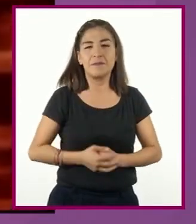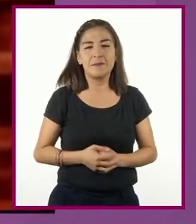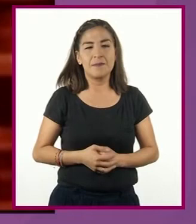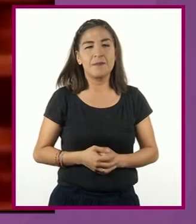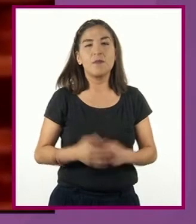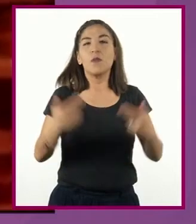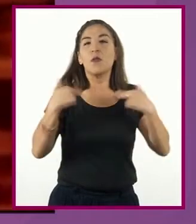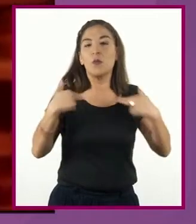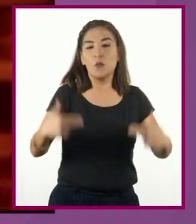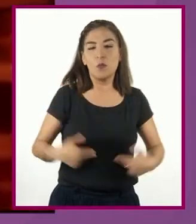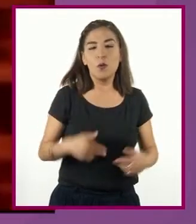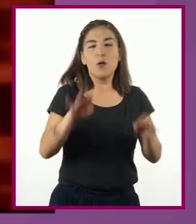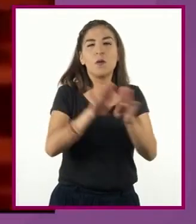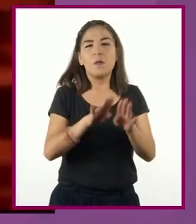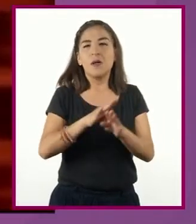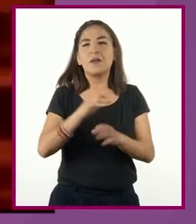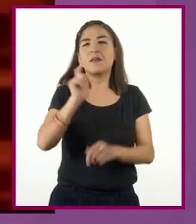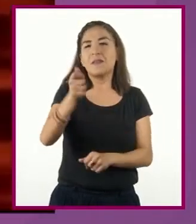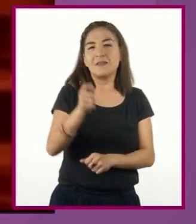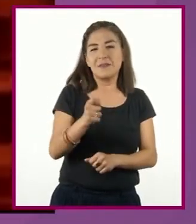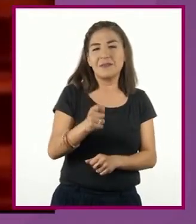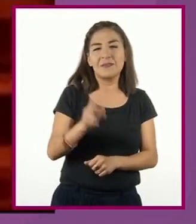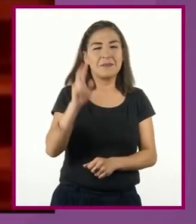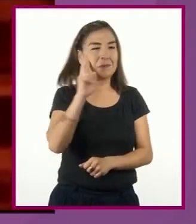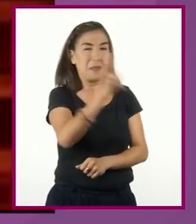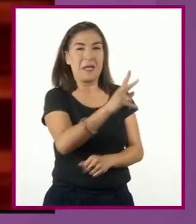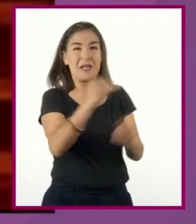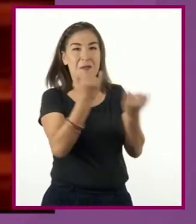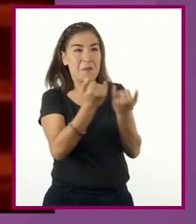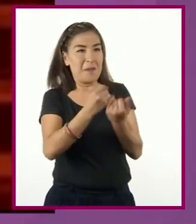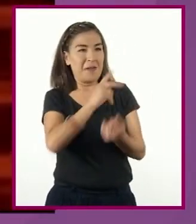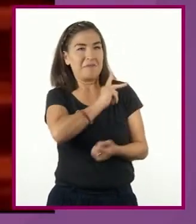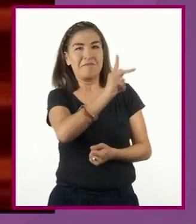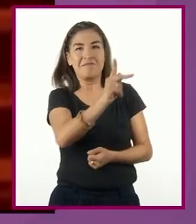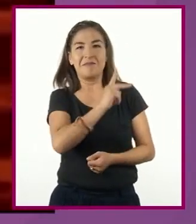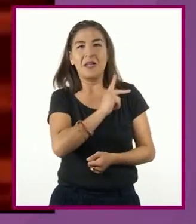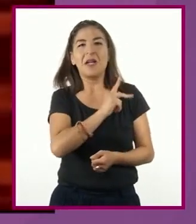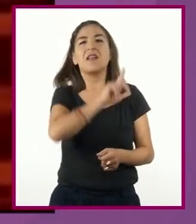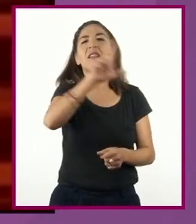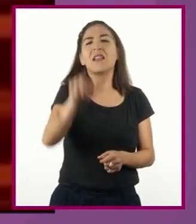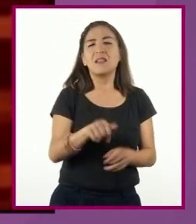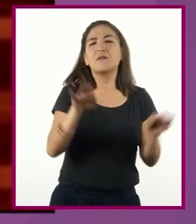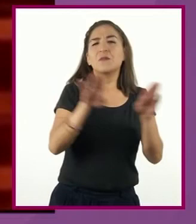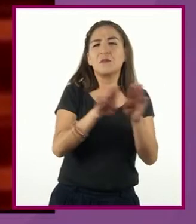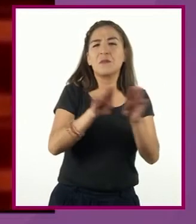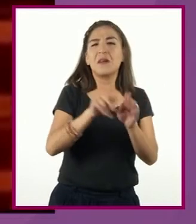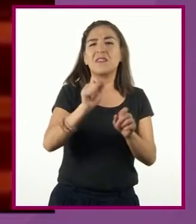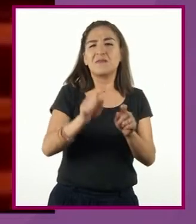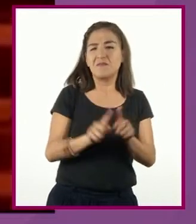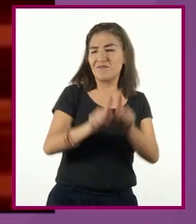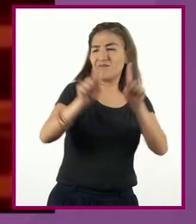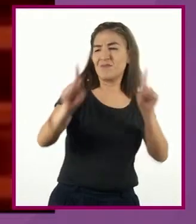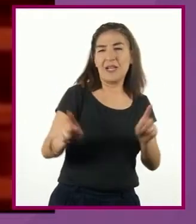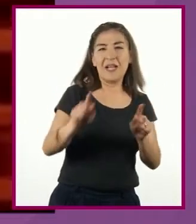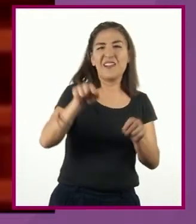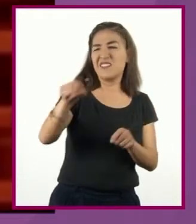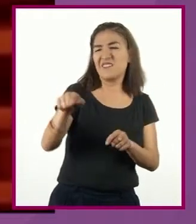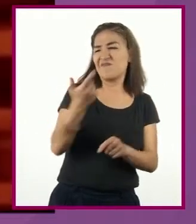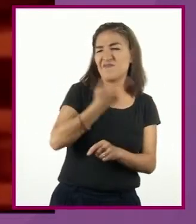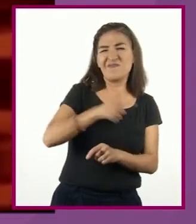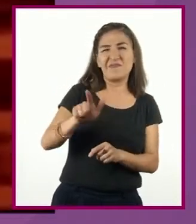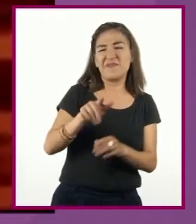los humanos nos vamos con lo que son como nosotros y nos separamos, al menos cognitivamente, de los que son